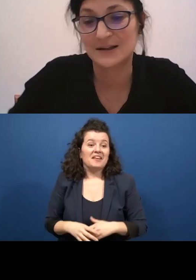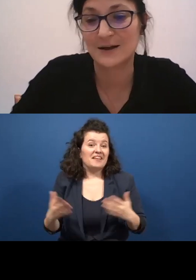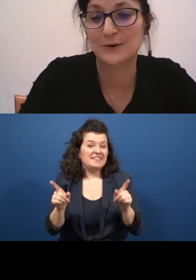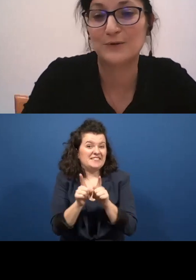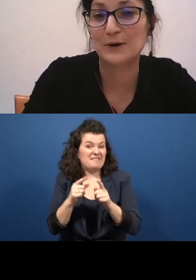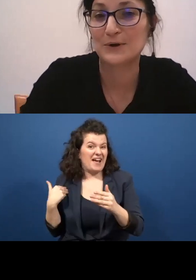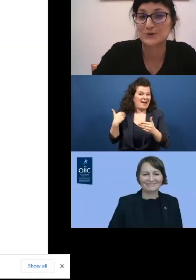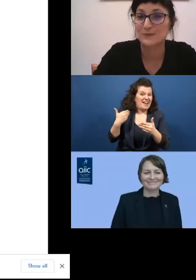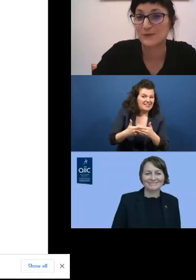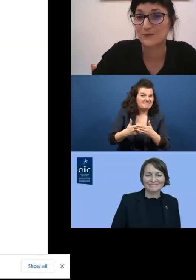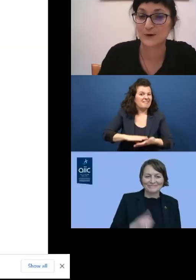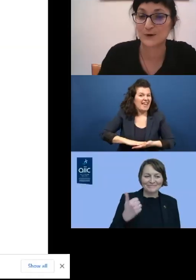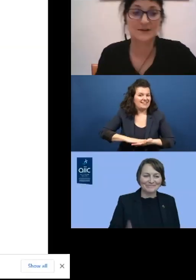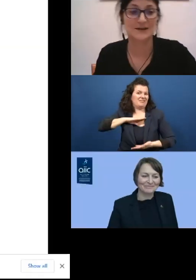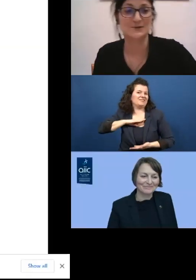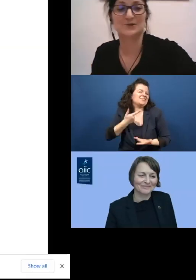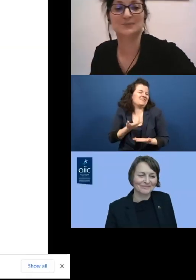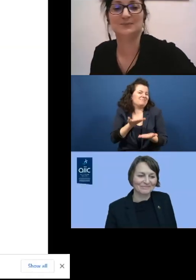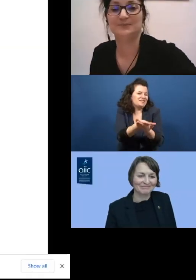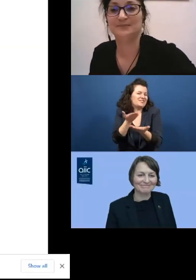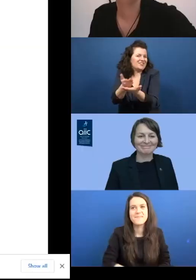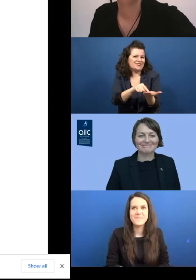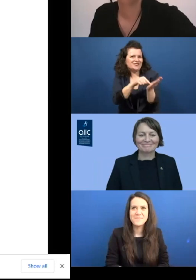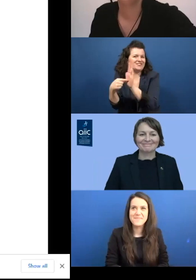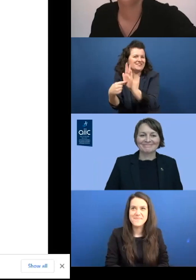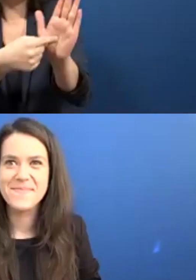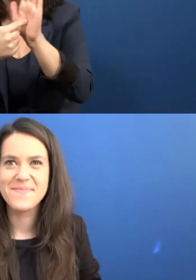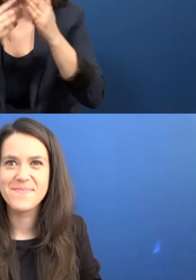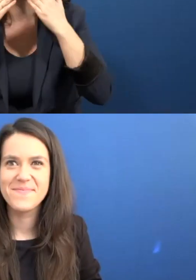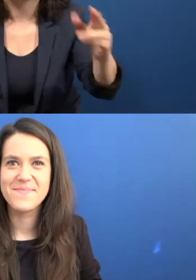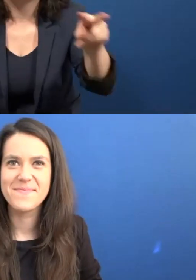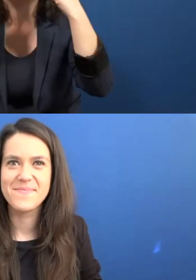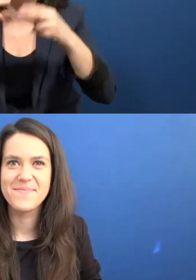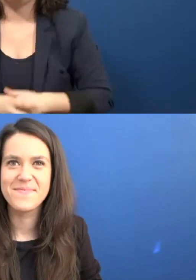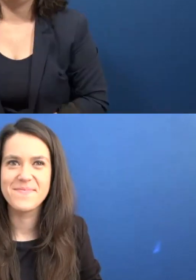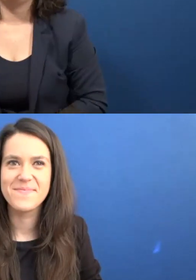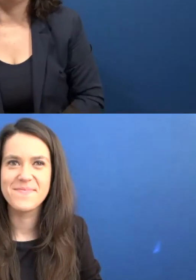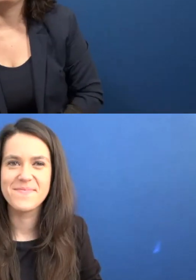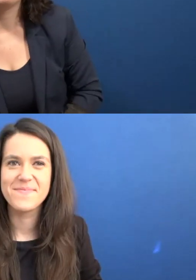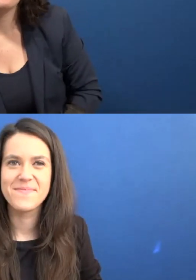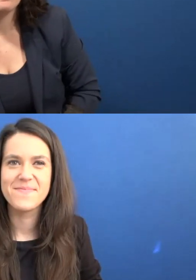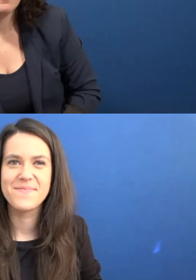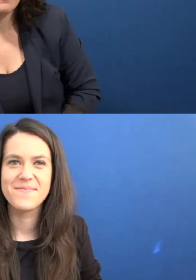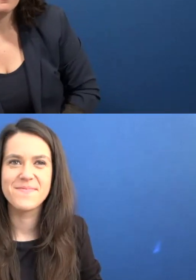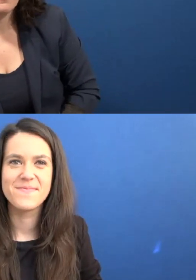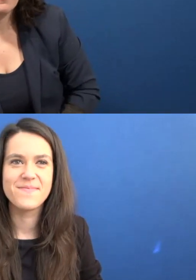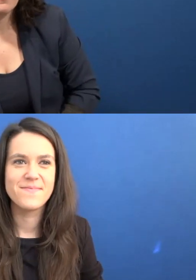y es básicamente lo que yo viví en mi experiencia. Muchísimas gracias por su atención.